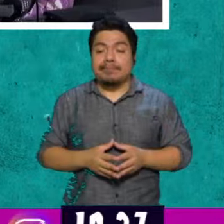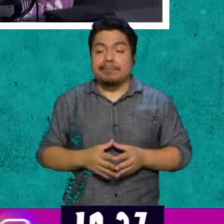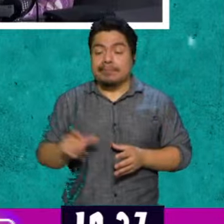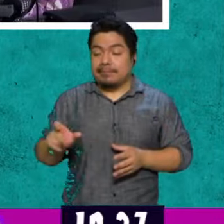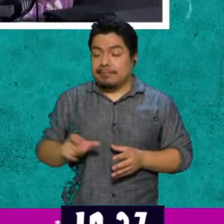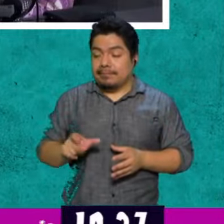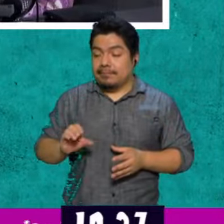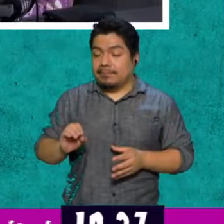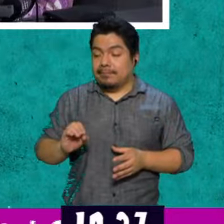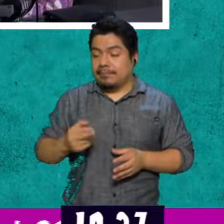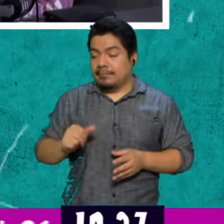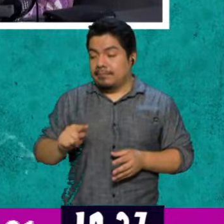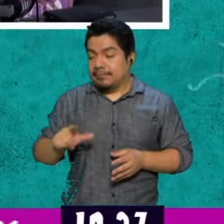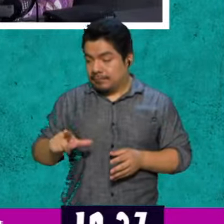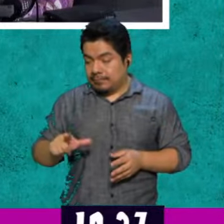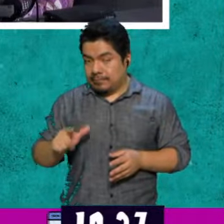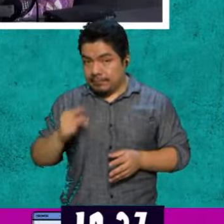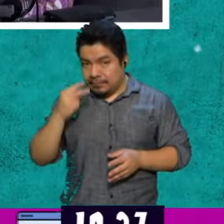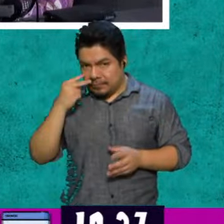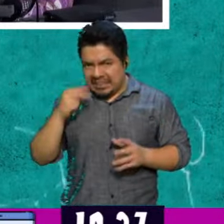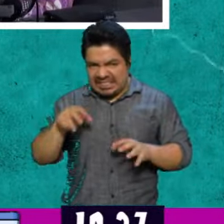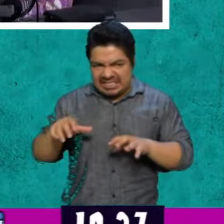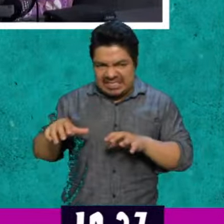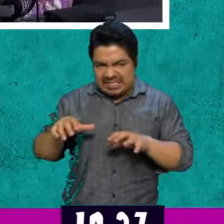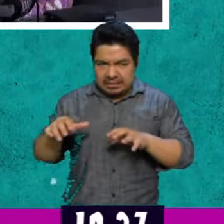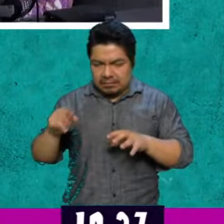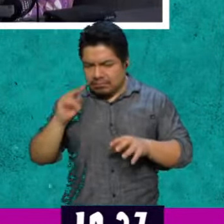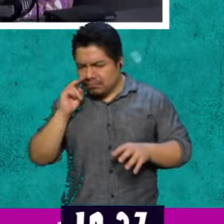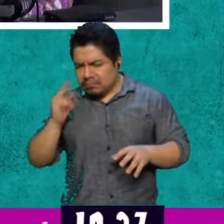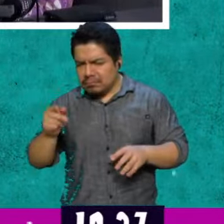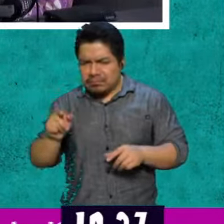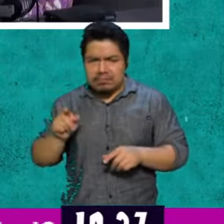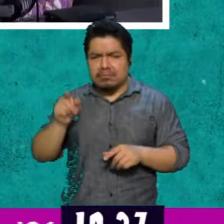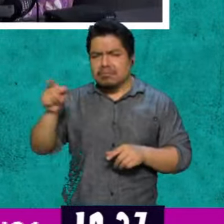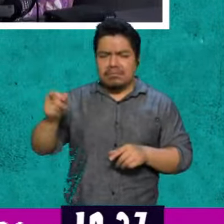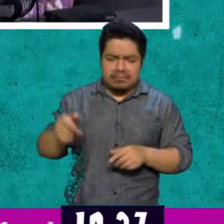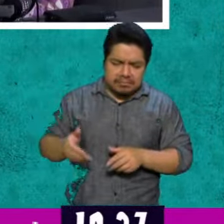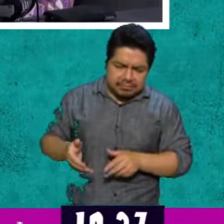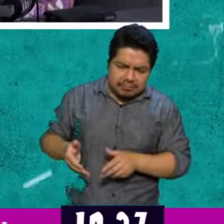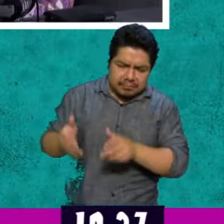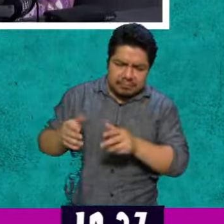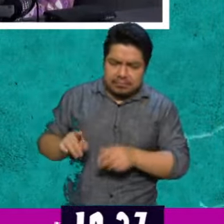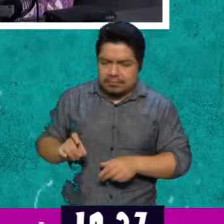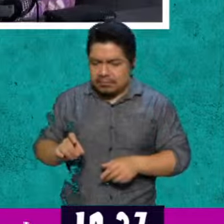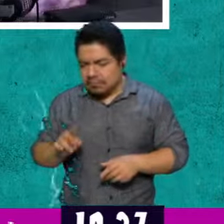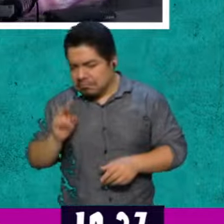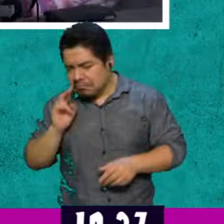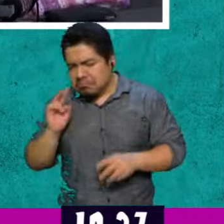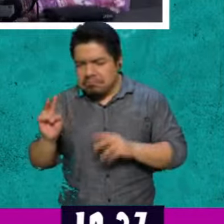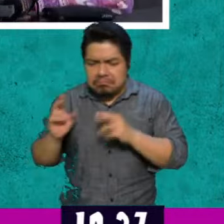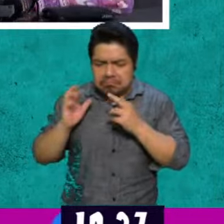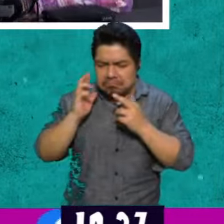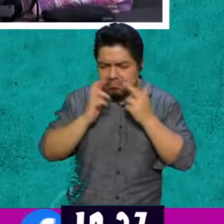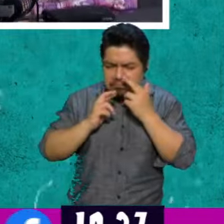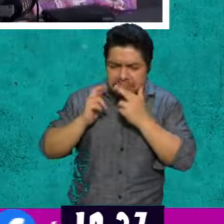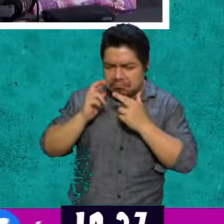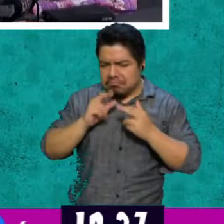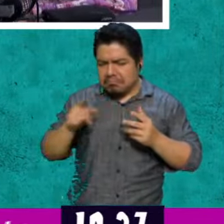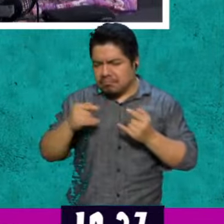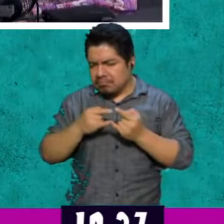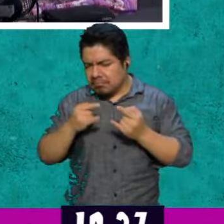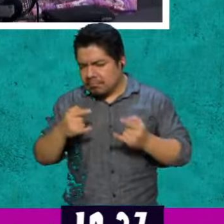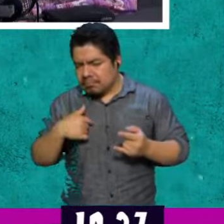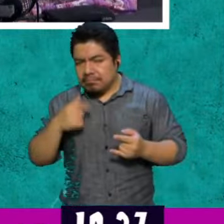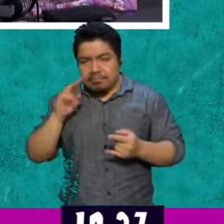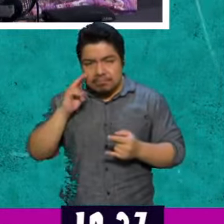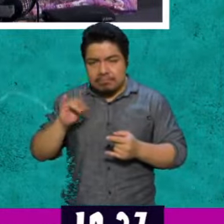Xochitl dice que ve un monstruo, o sea, que le han contado que aparece un monstruo allá en los canales. Y no sé qué. Entonces están haciendo como una leyenda, ay, ya vi, yo no lo